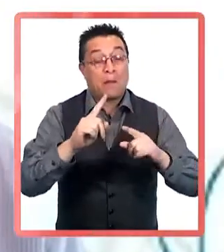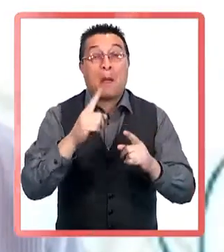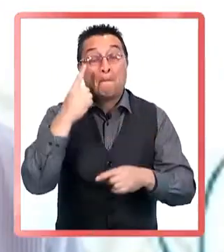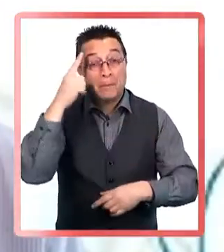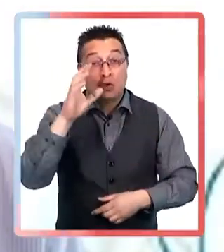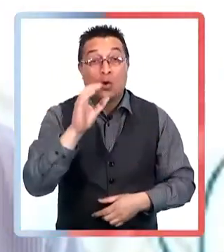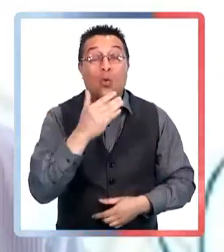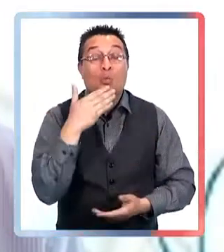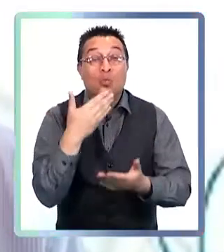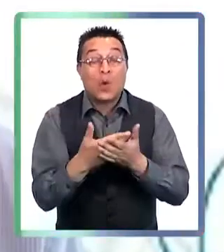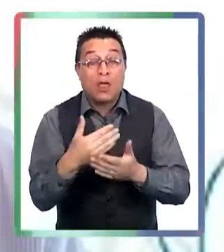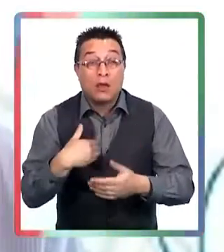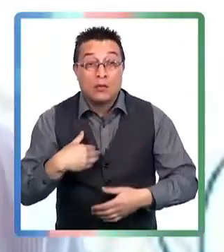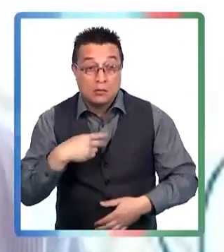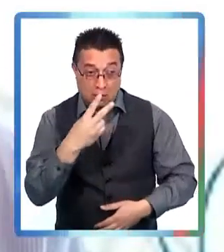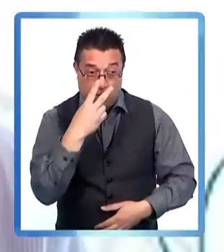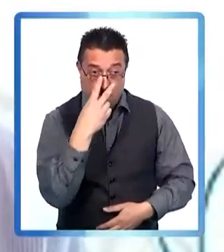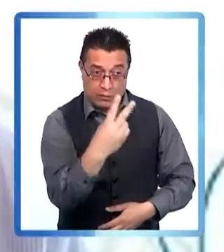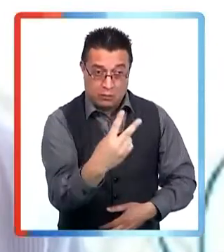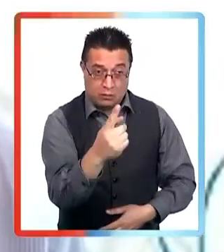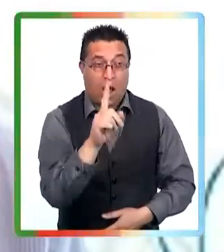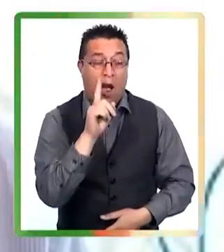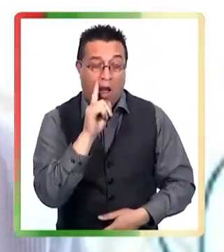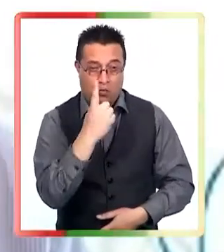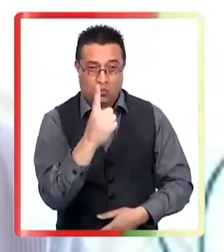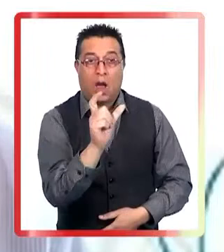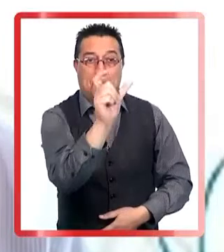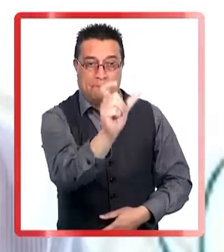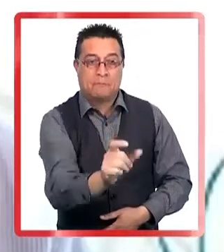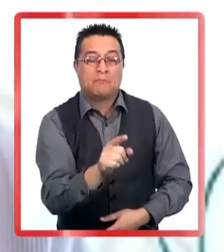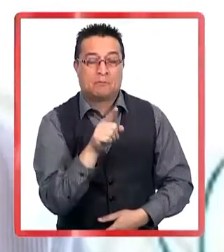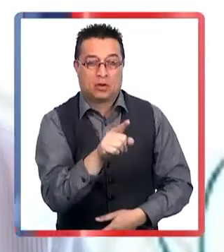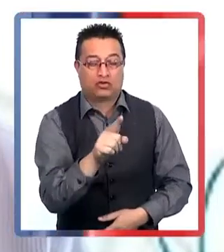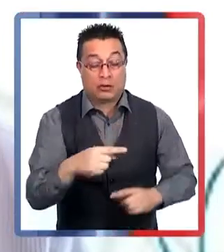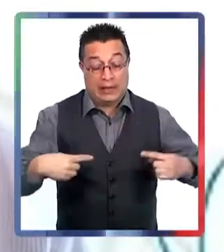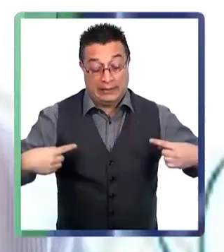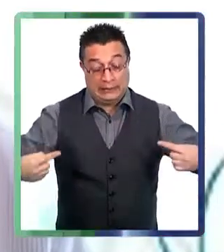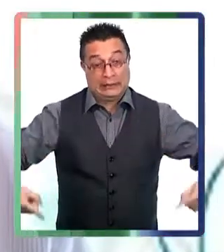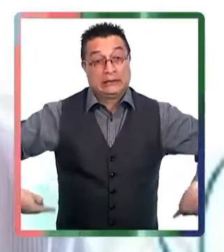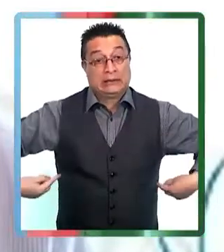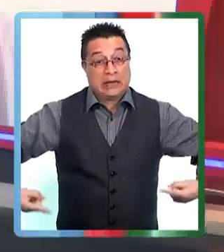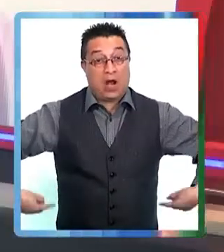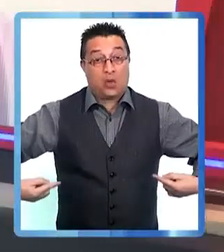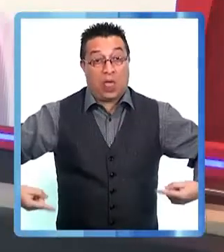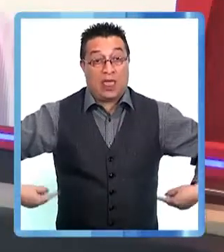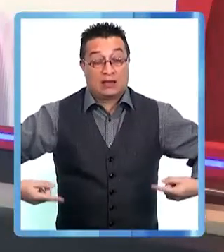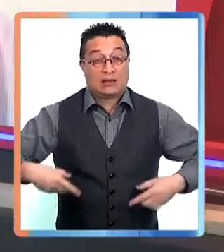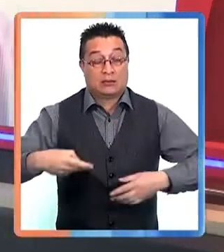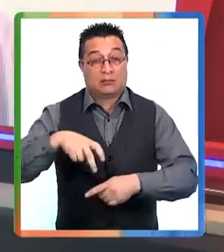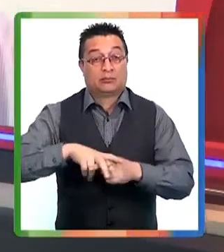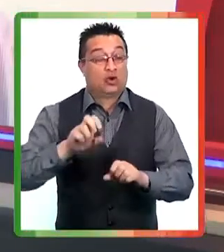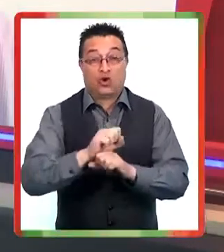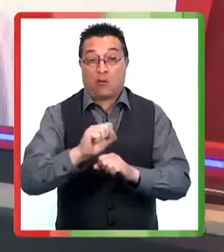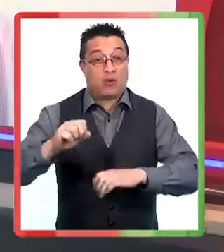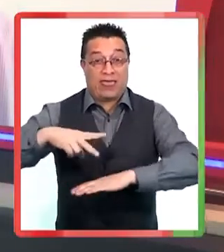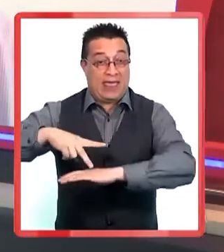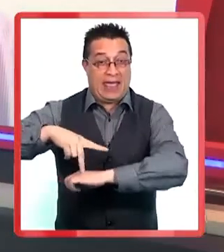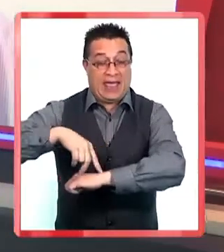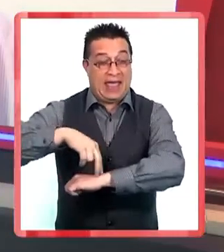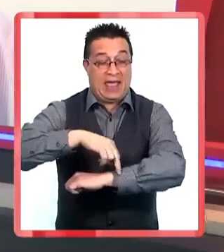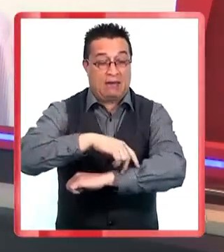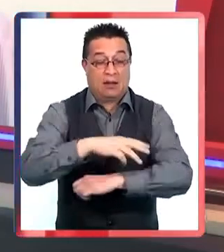pero en cambio, cuando yo he visto que hay una persona que anda en silla de ruedas, porque no puede